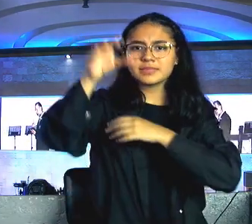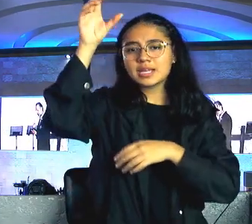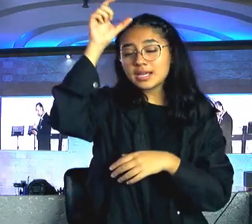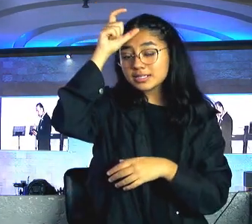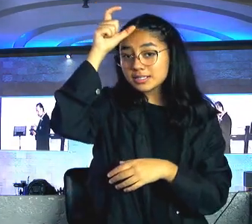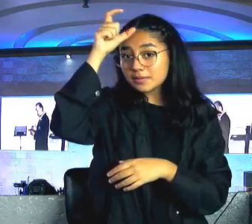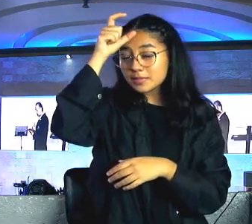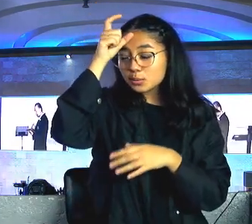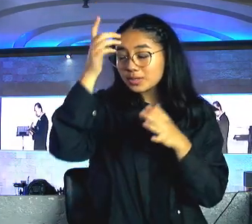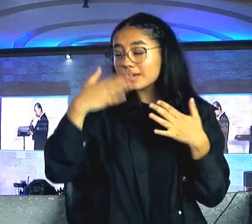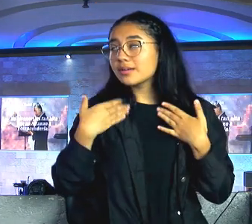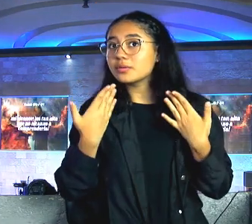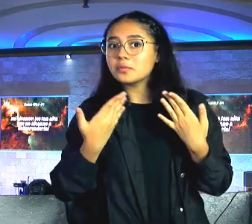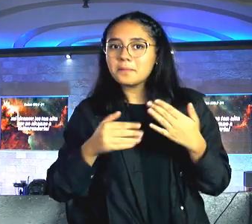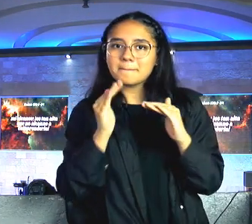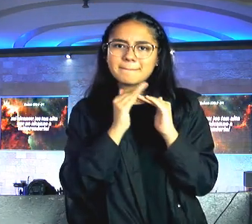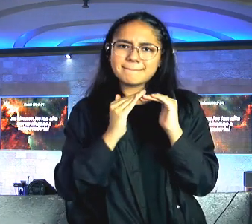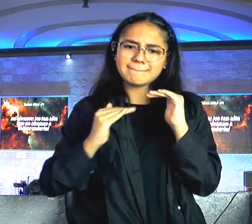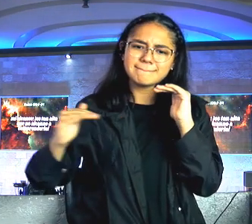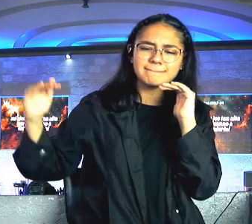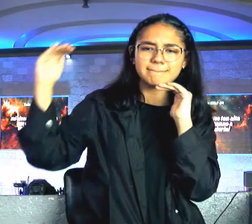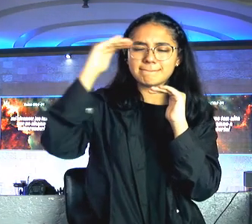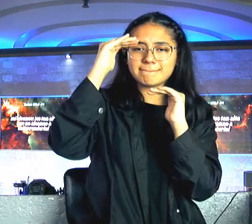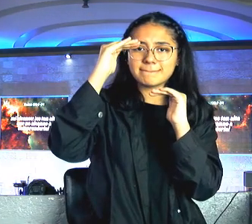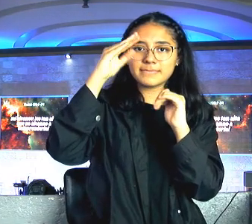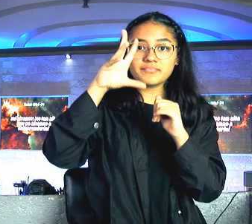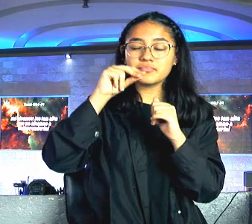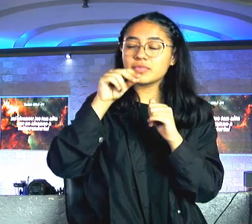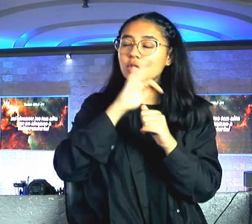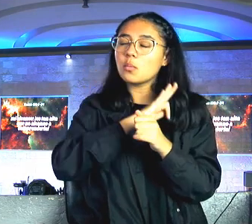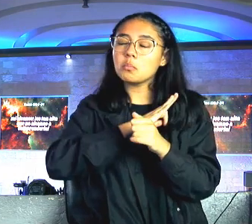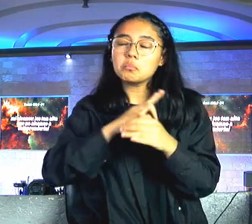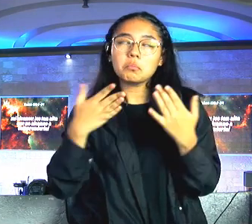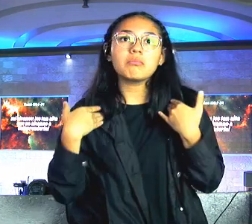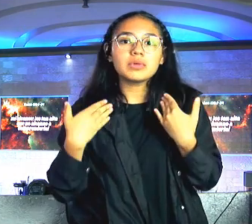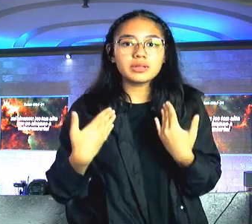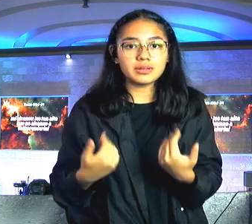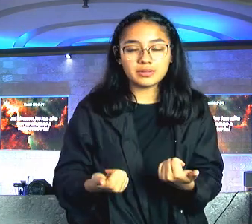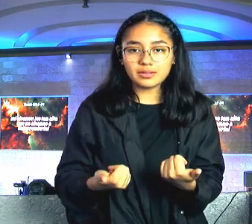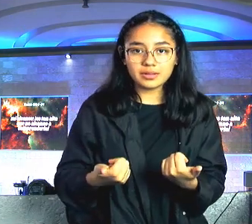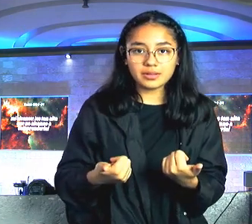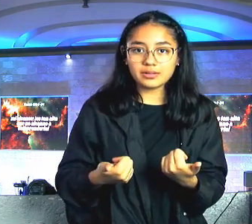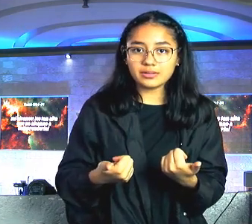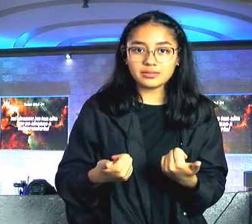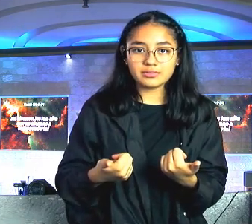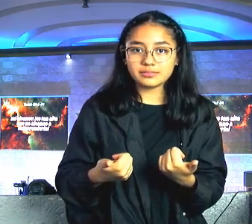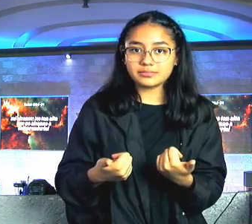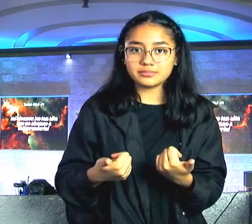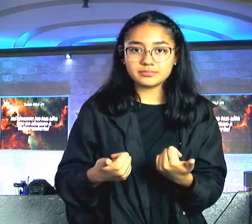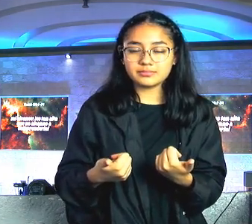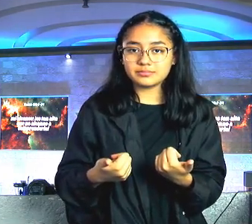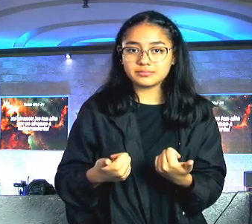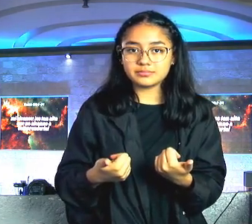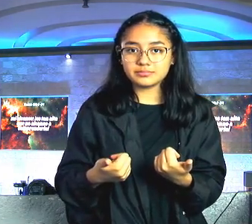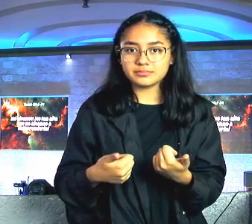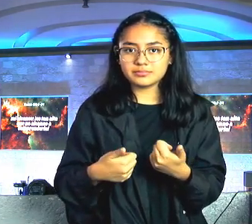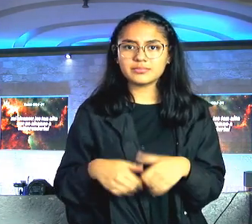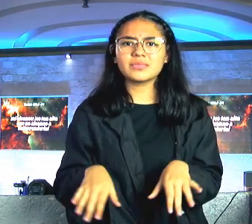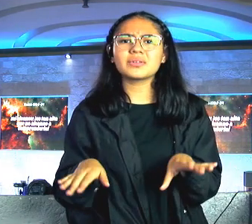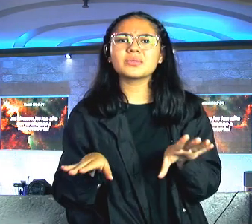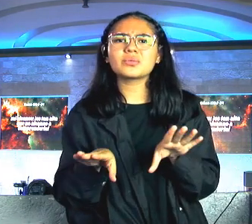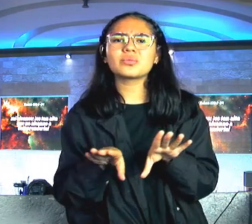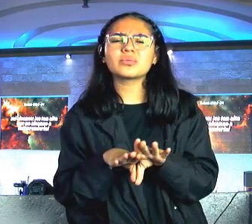alcance. Es tan alta que no alcanzo a comprenderla. No hay manera de explicar cómo funciona